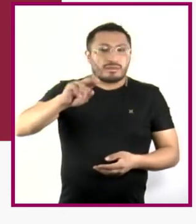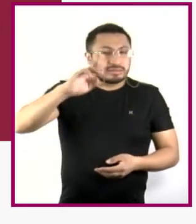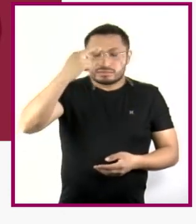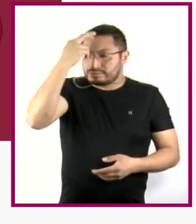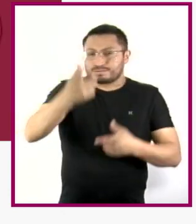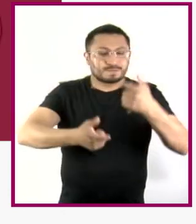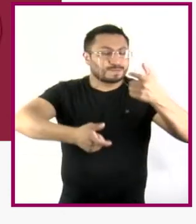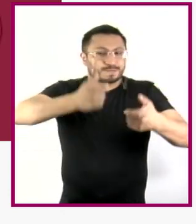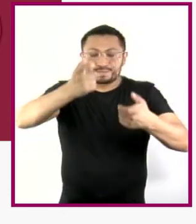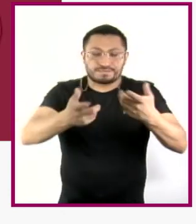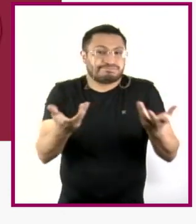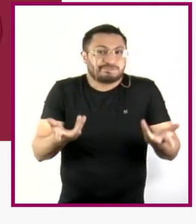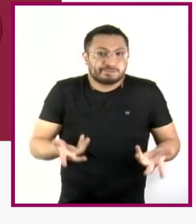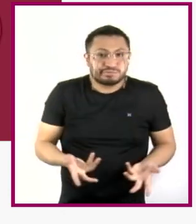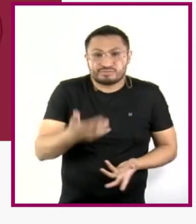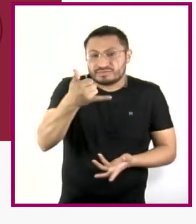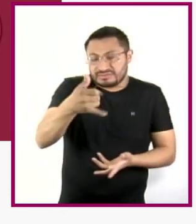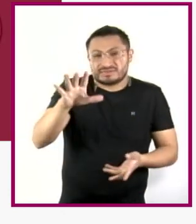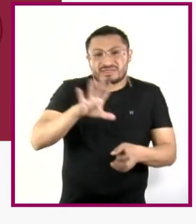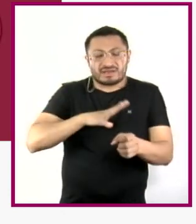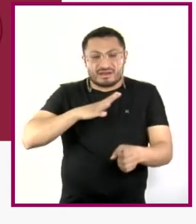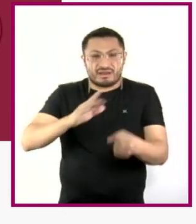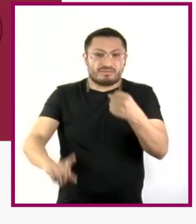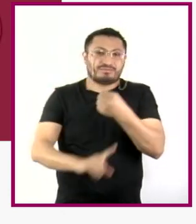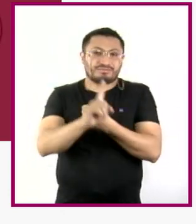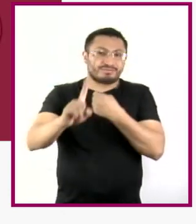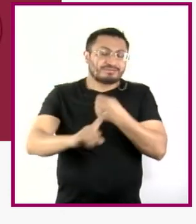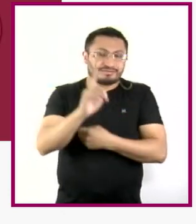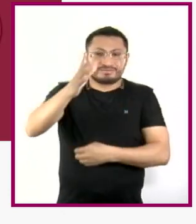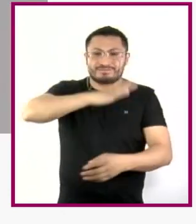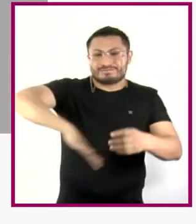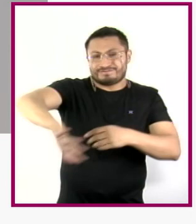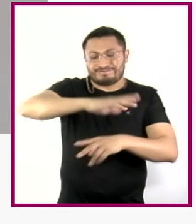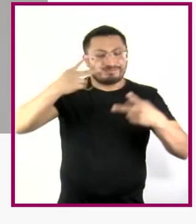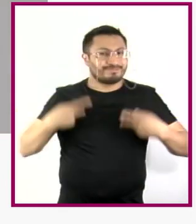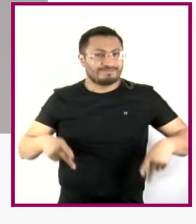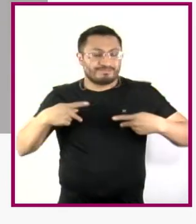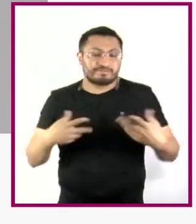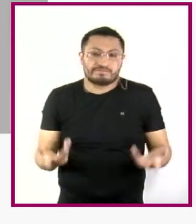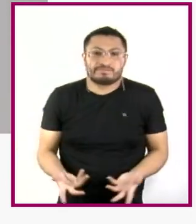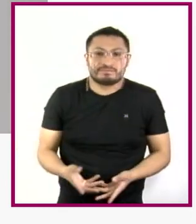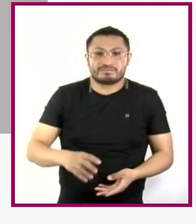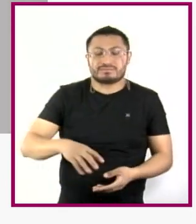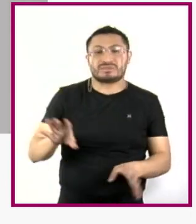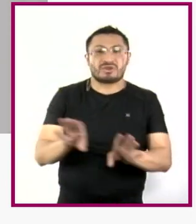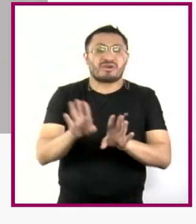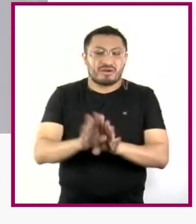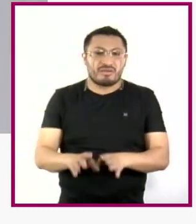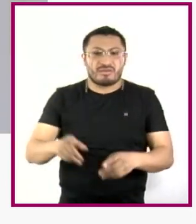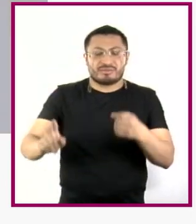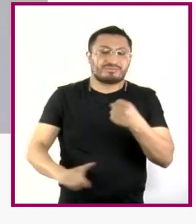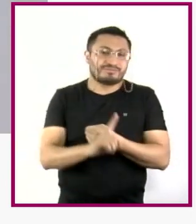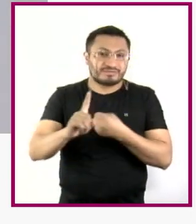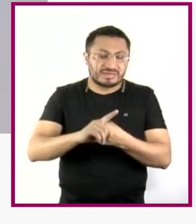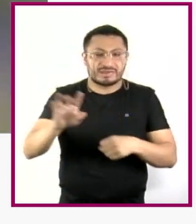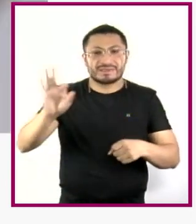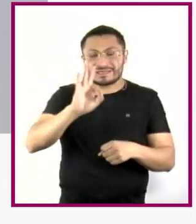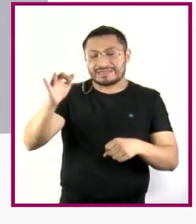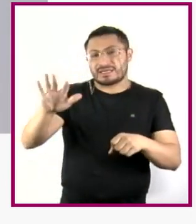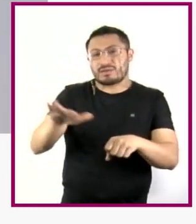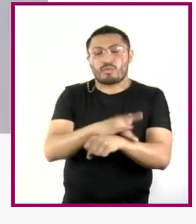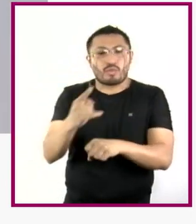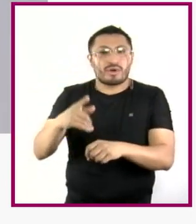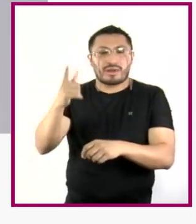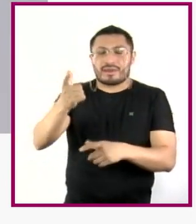degradación ambiental y las consecuencias las pagamos todas las personas, ya sea porque asumen los gastos o costos externos,